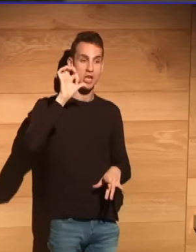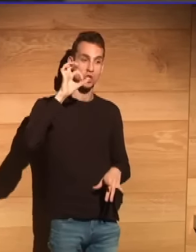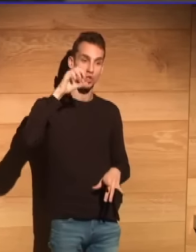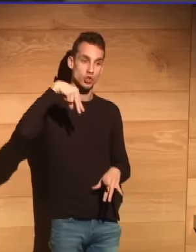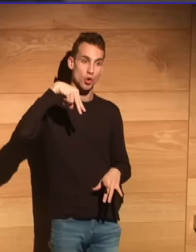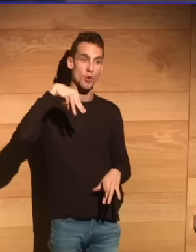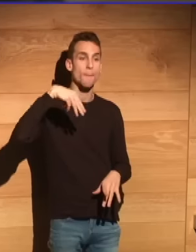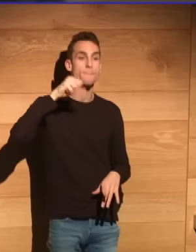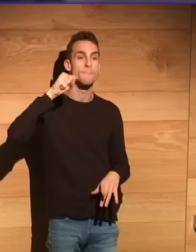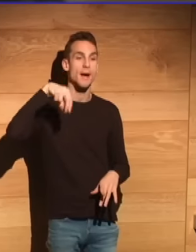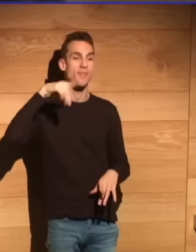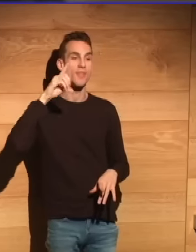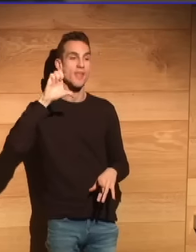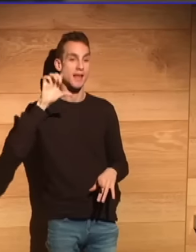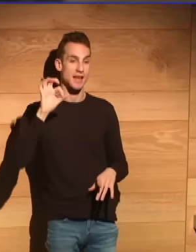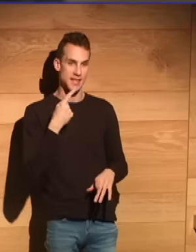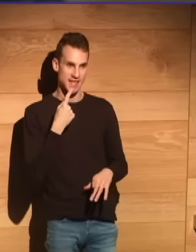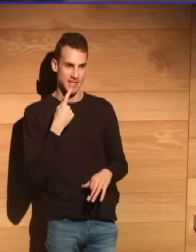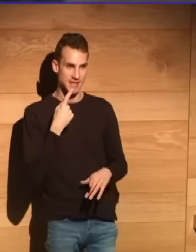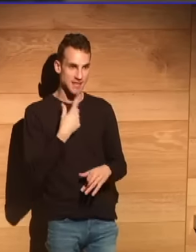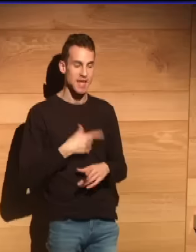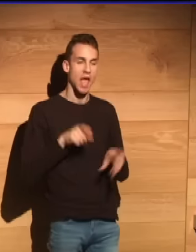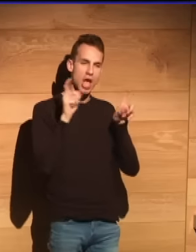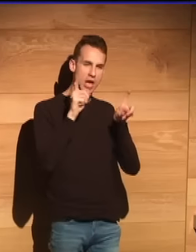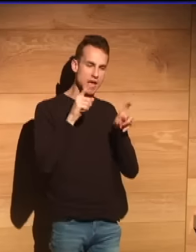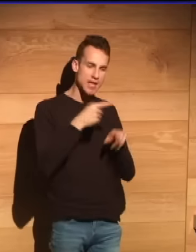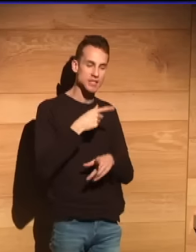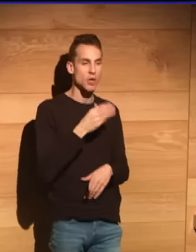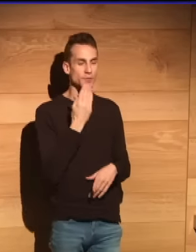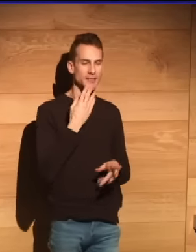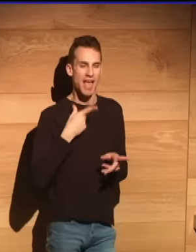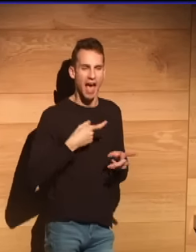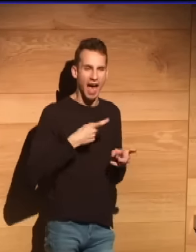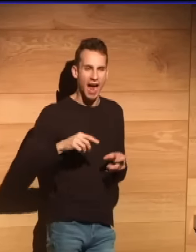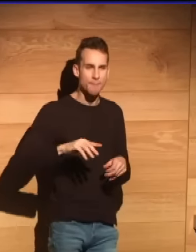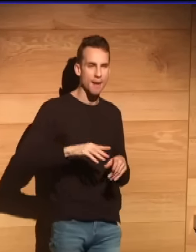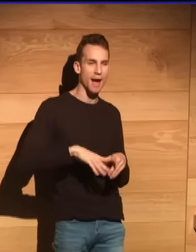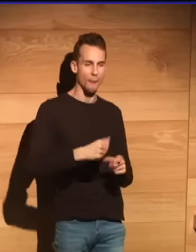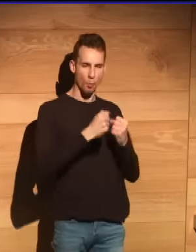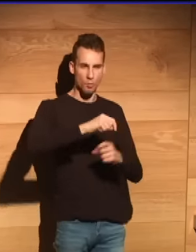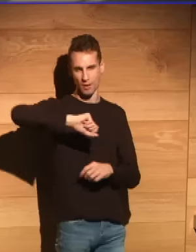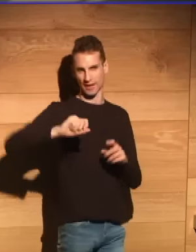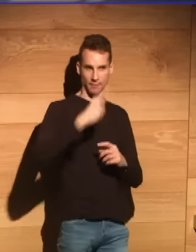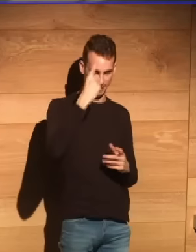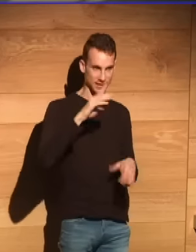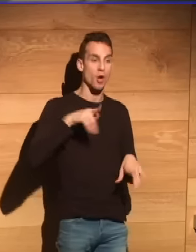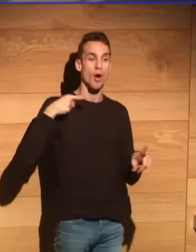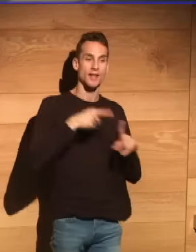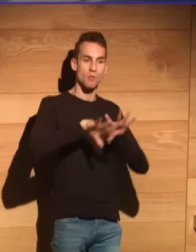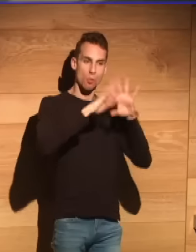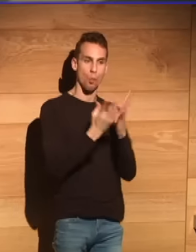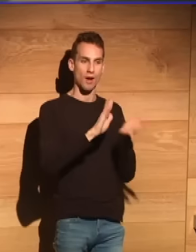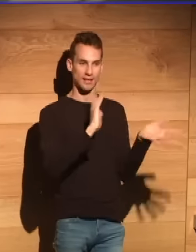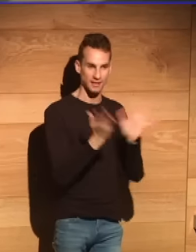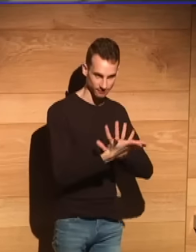es el arma más poderosa para transformar el mundo. Y a la brecha educativa hay que sumar esa brecha